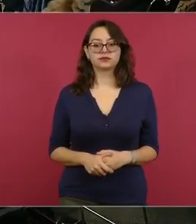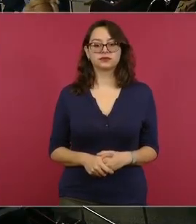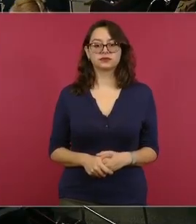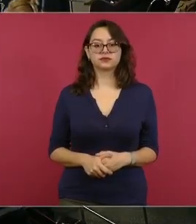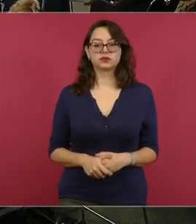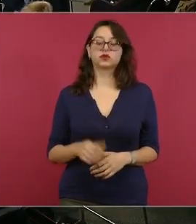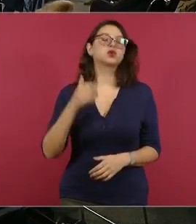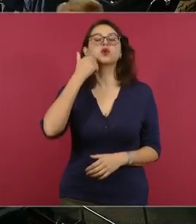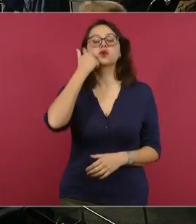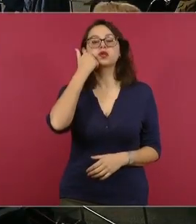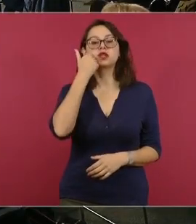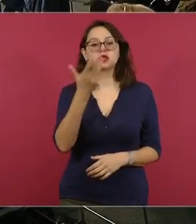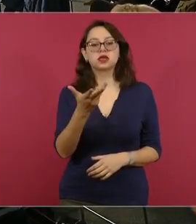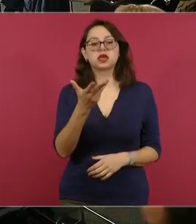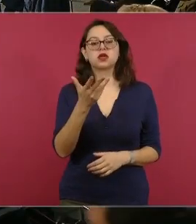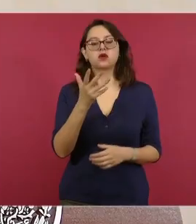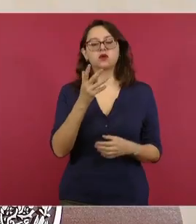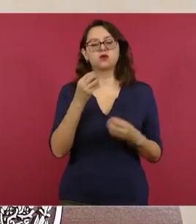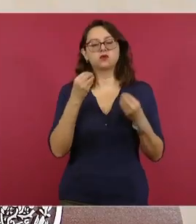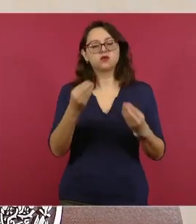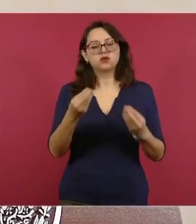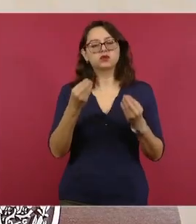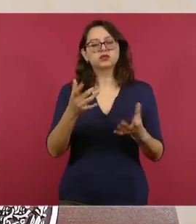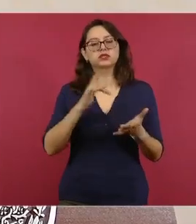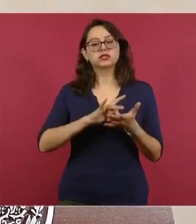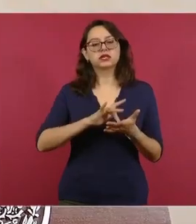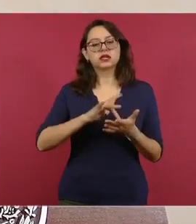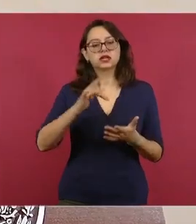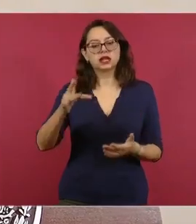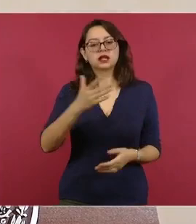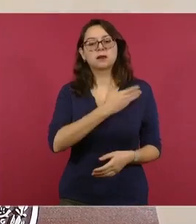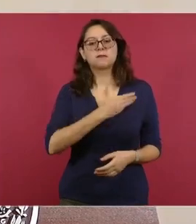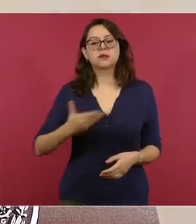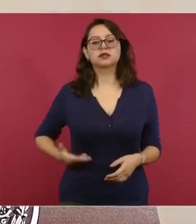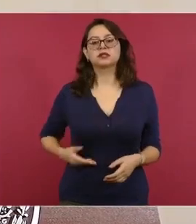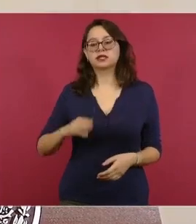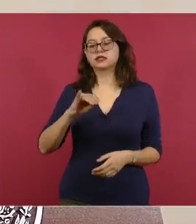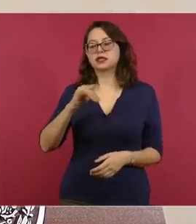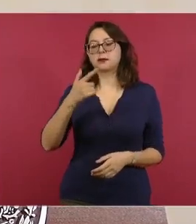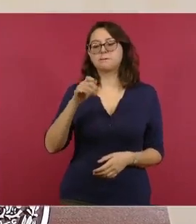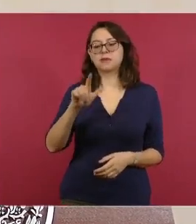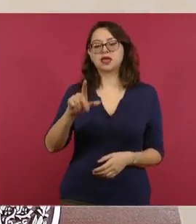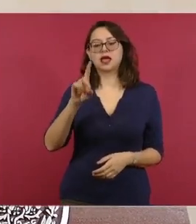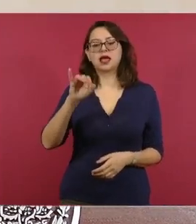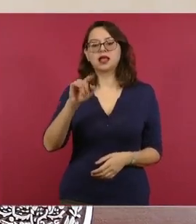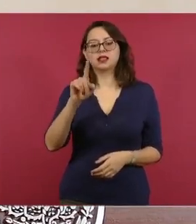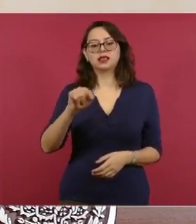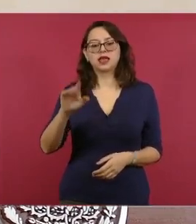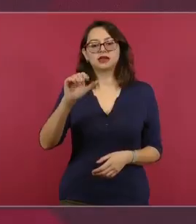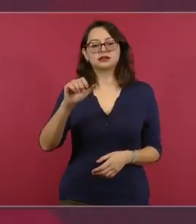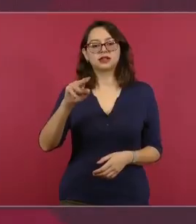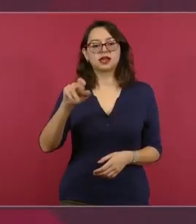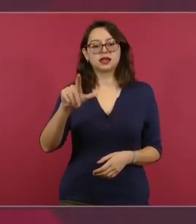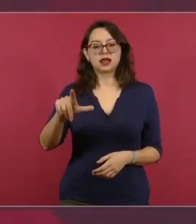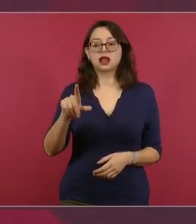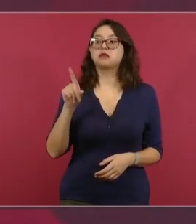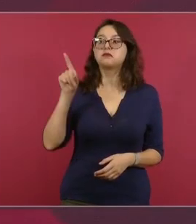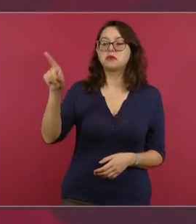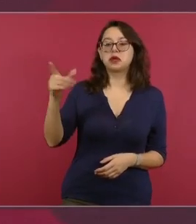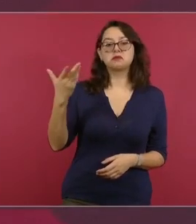agradecer al presidente Miguel Díaz-Canel porque ofrecieron